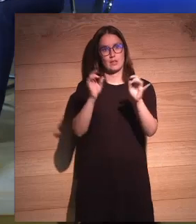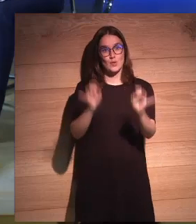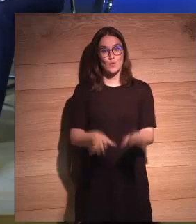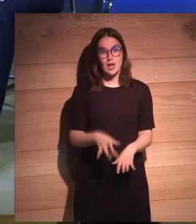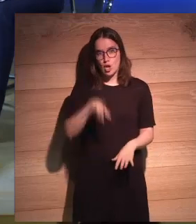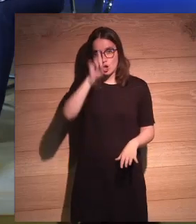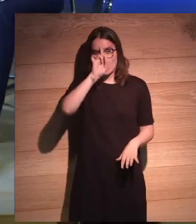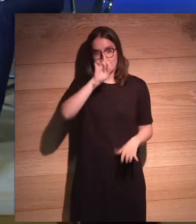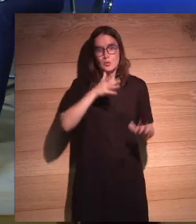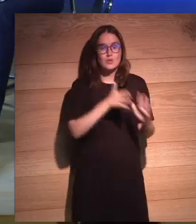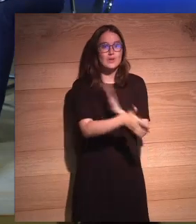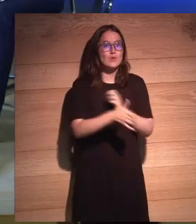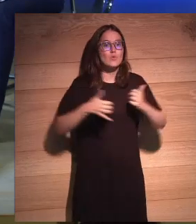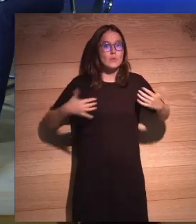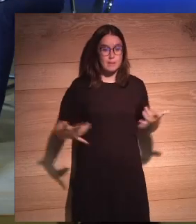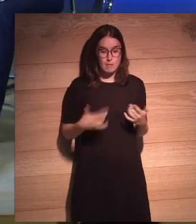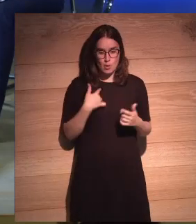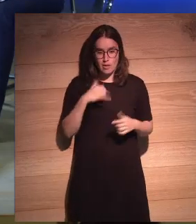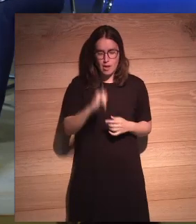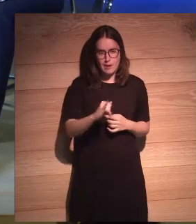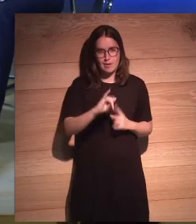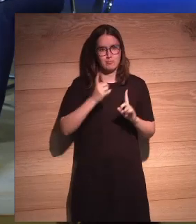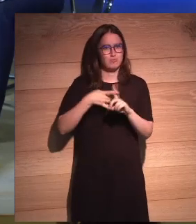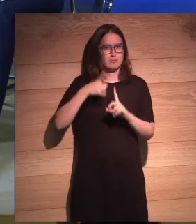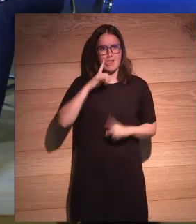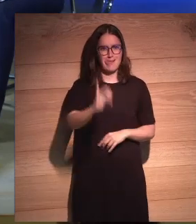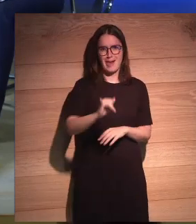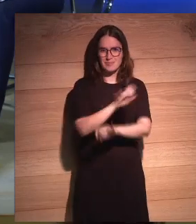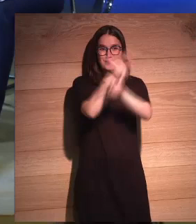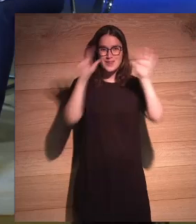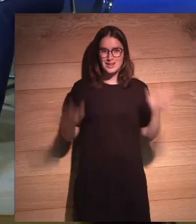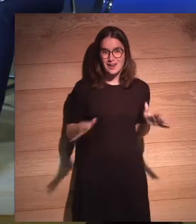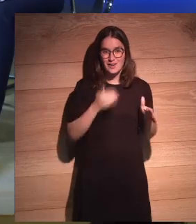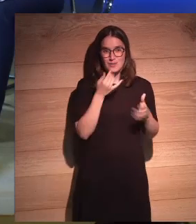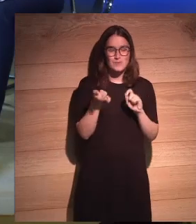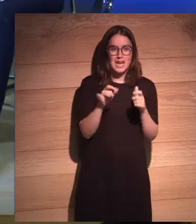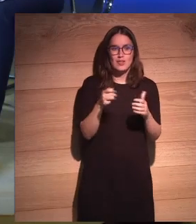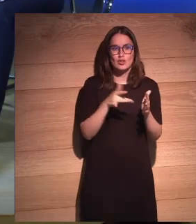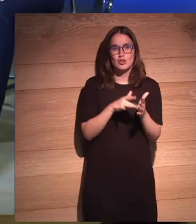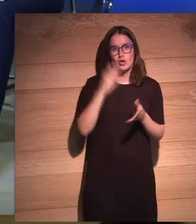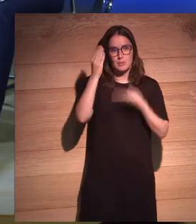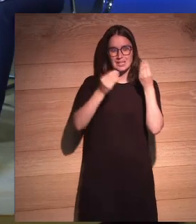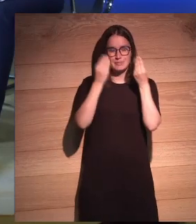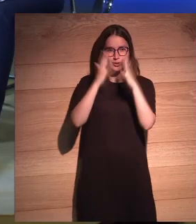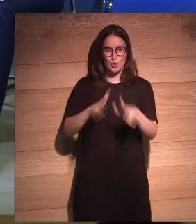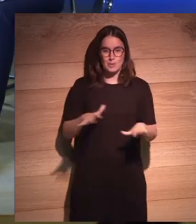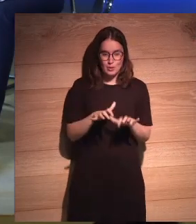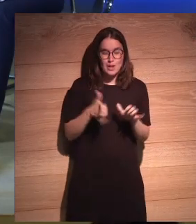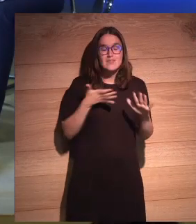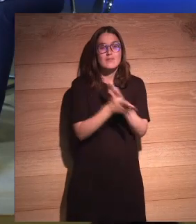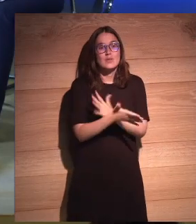No sabemos definirlo, pero sabemos cuando está ahí que está ahí. Entonces algo parecido pasa con el pensamiento computacional. Se